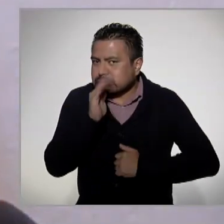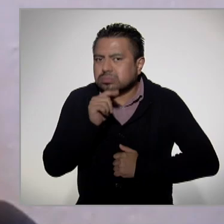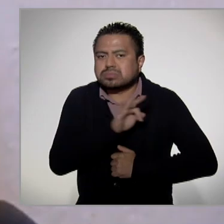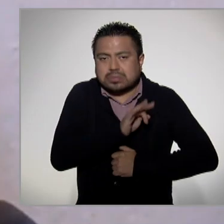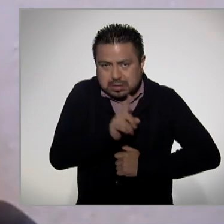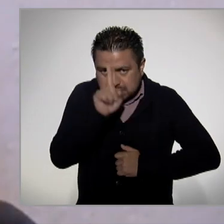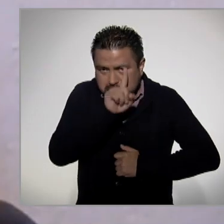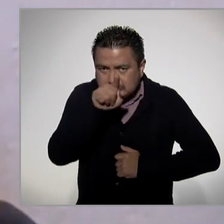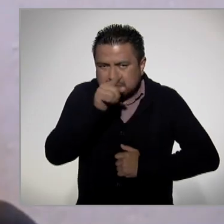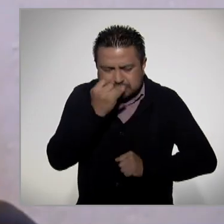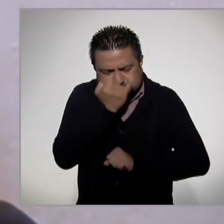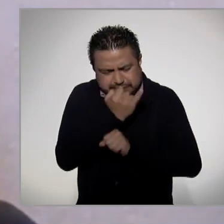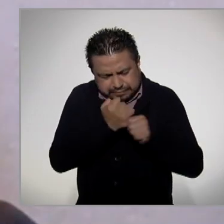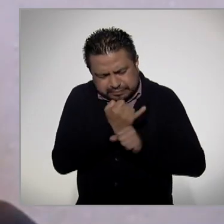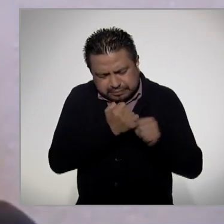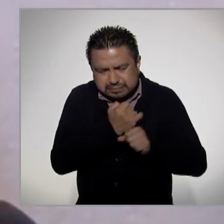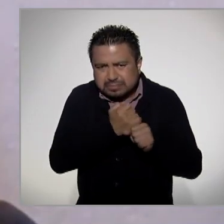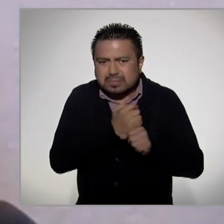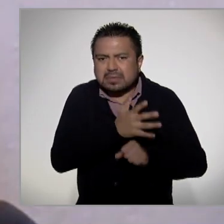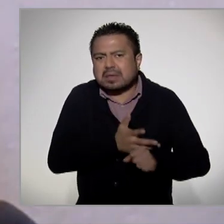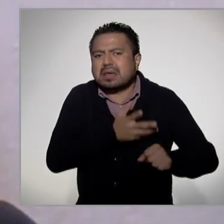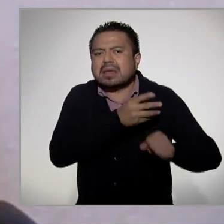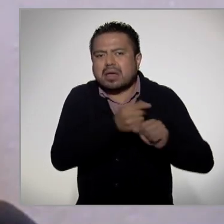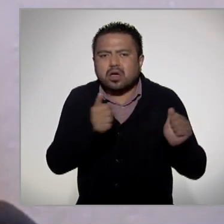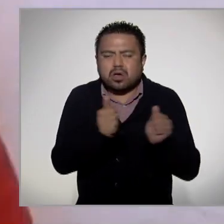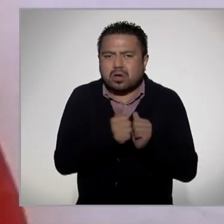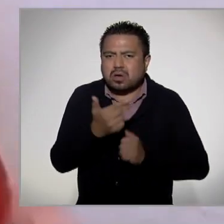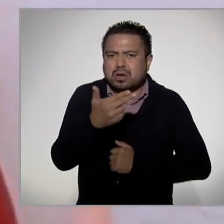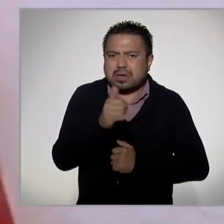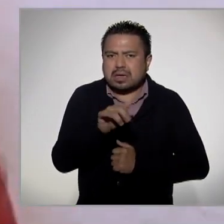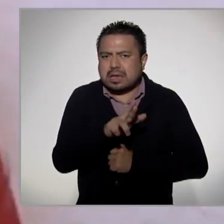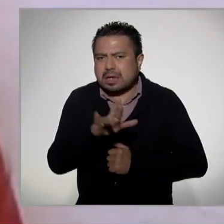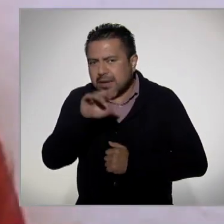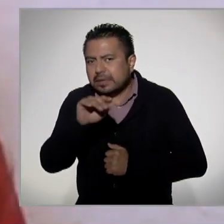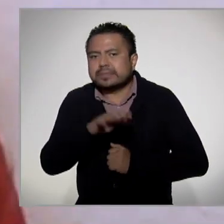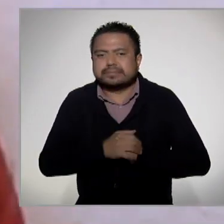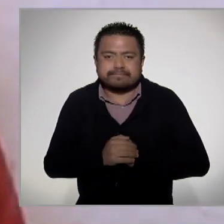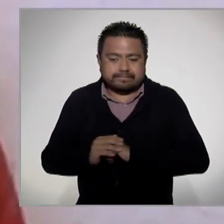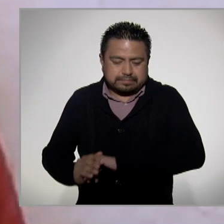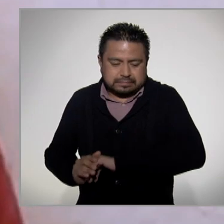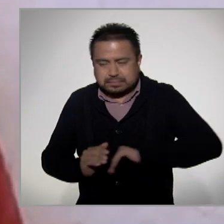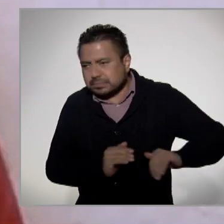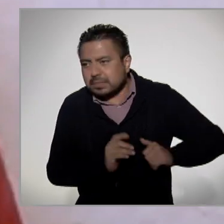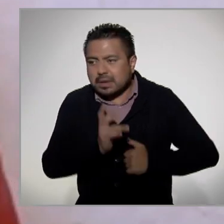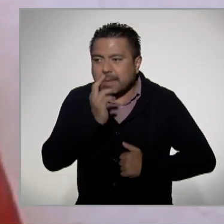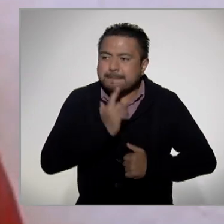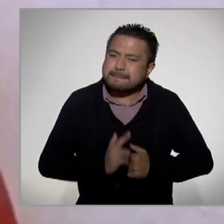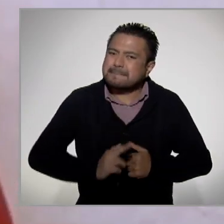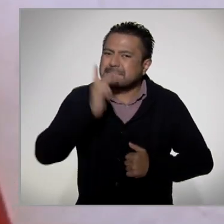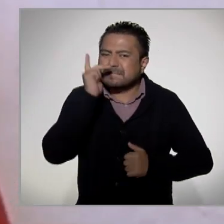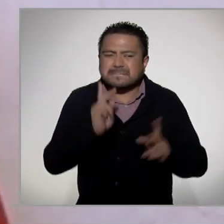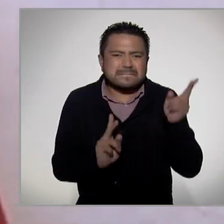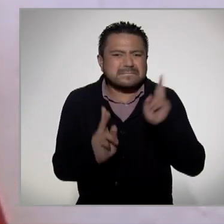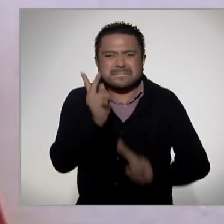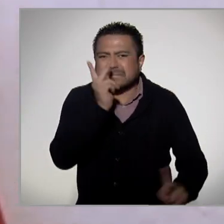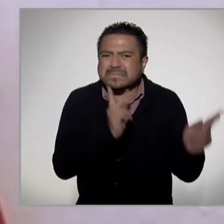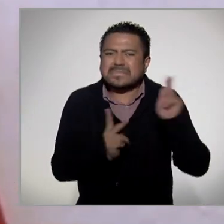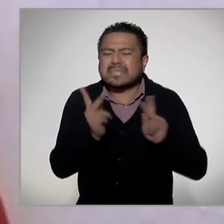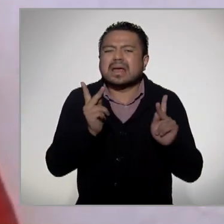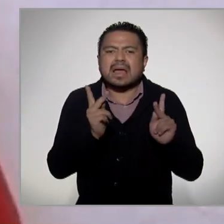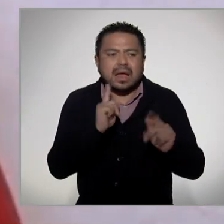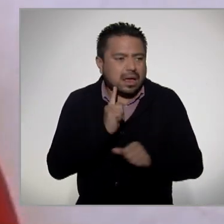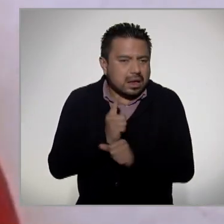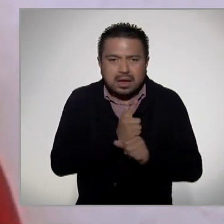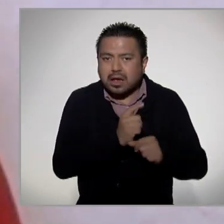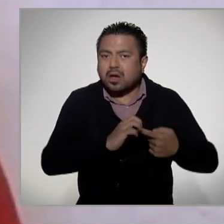evaluar la posibilidad de suplementar con hierro por otro lado las mejores fuentes vegetales de hierro lo encontramos